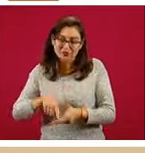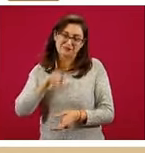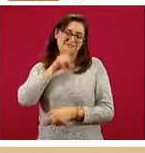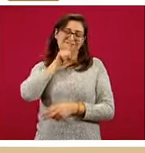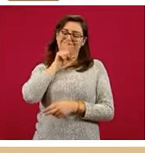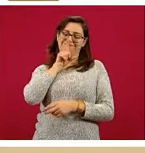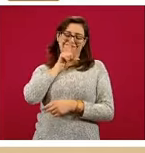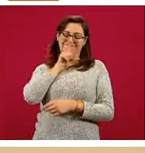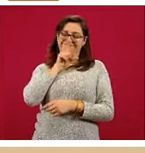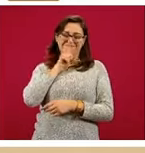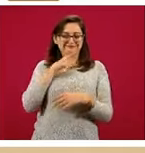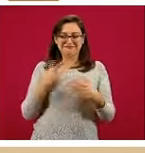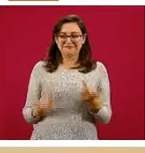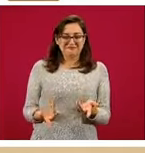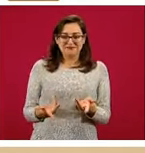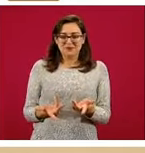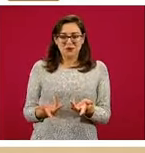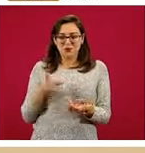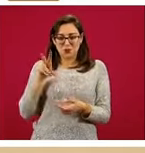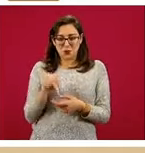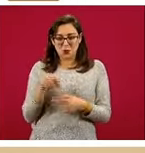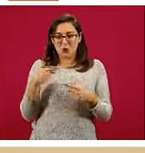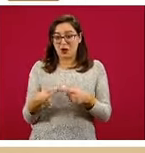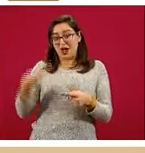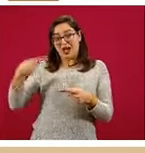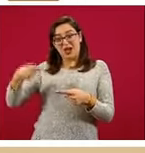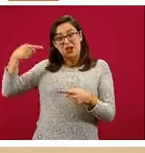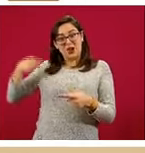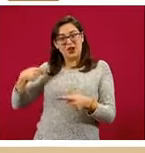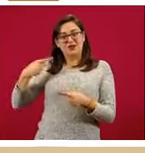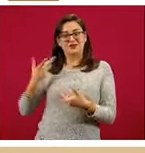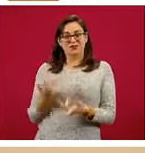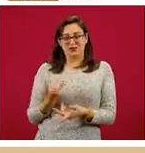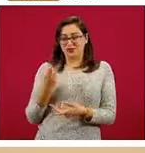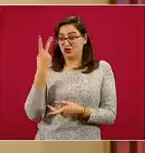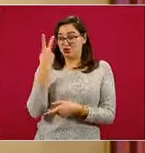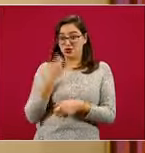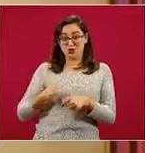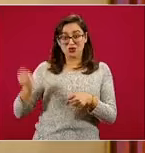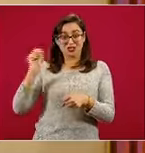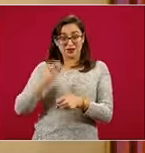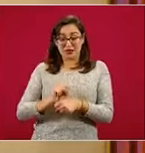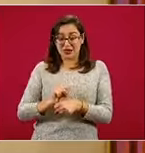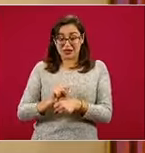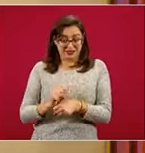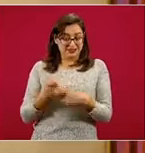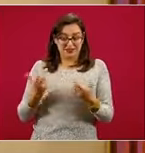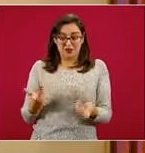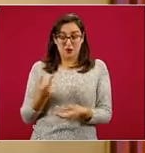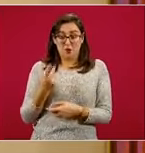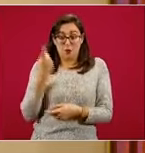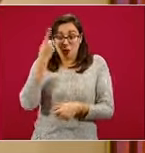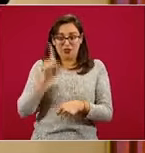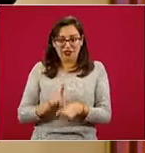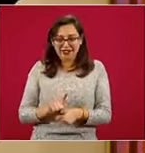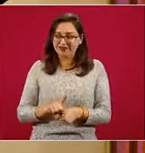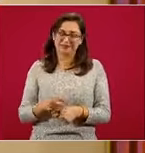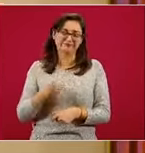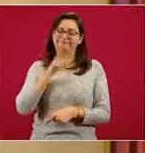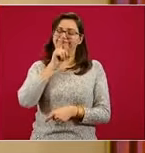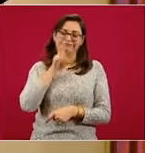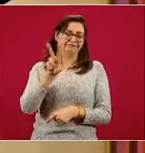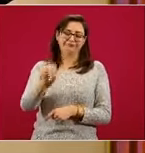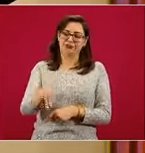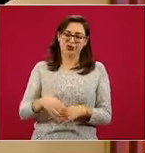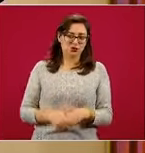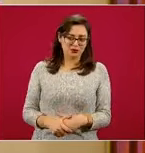están saliendo positivos o por lo tanto representan un incremento de las últimas 24 horas. No, son personas que iniciaron con signos y síntomas